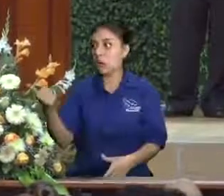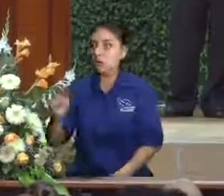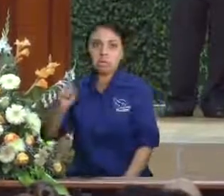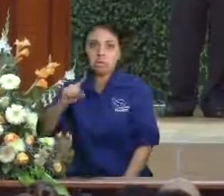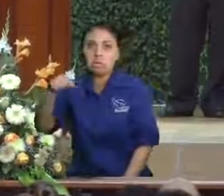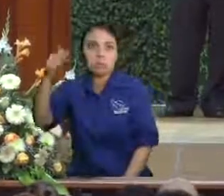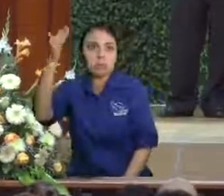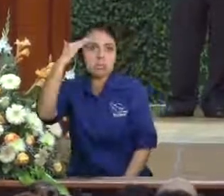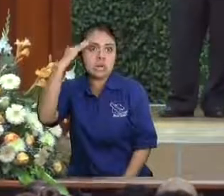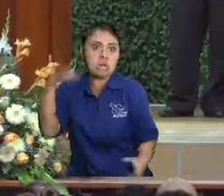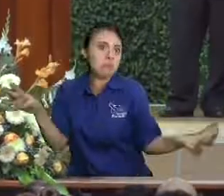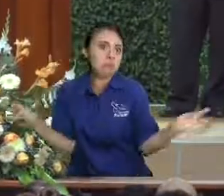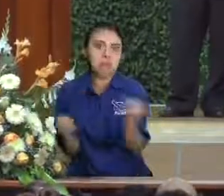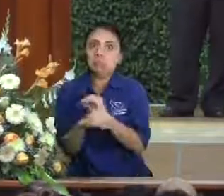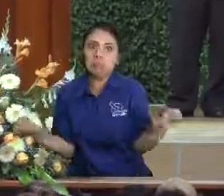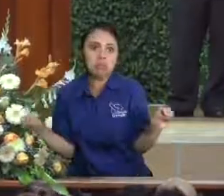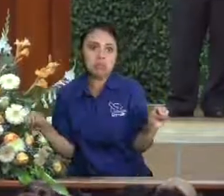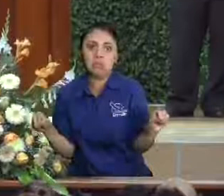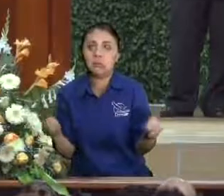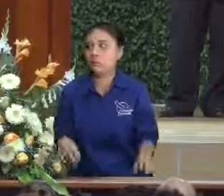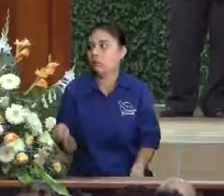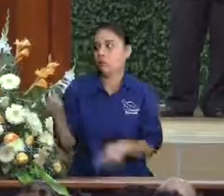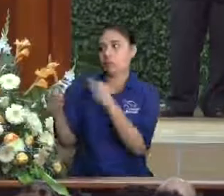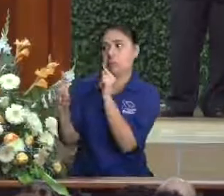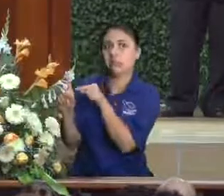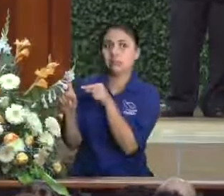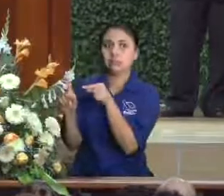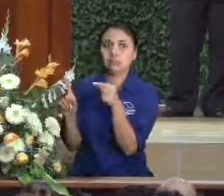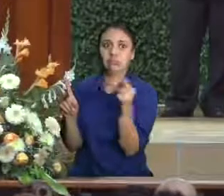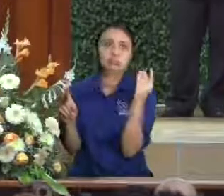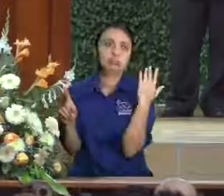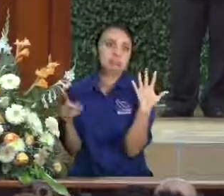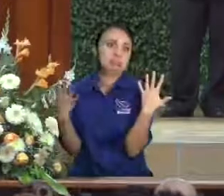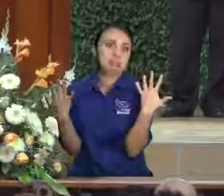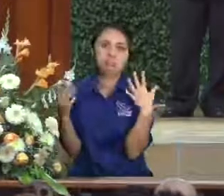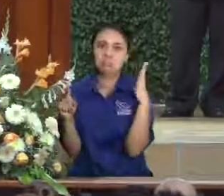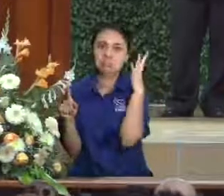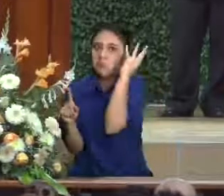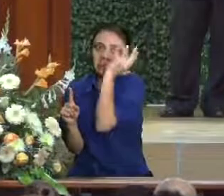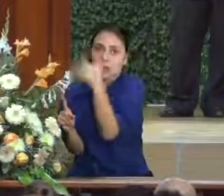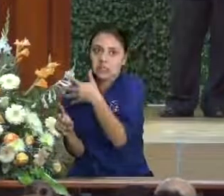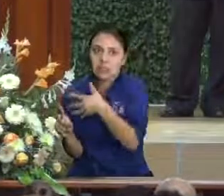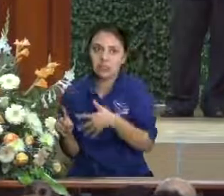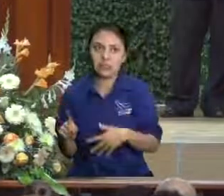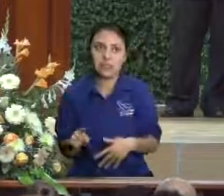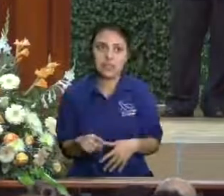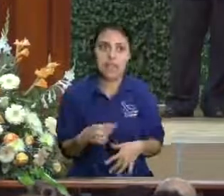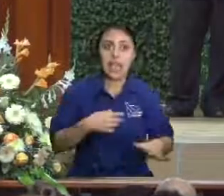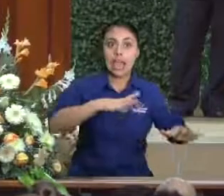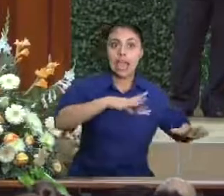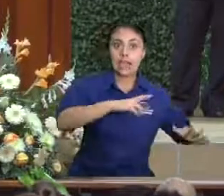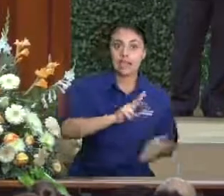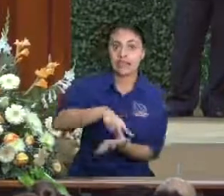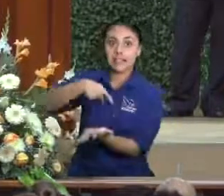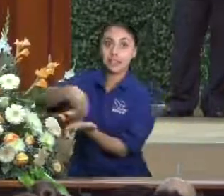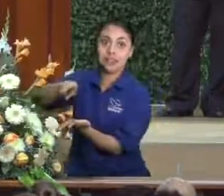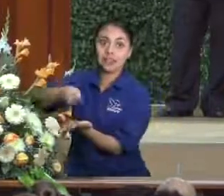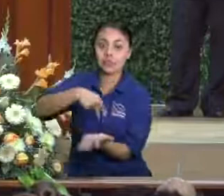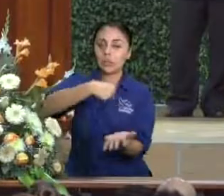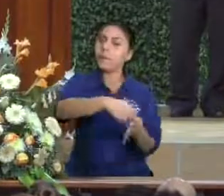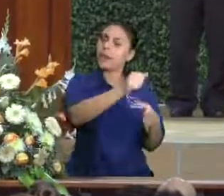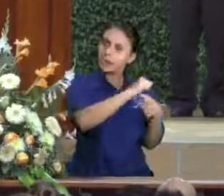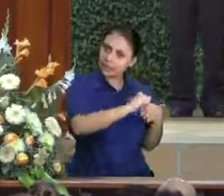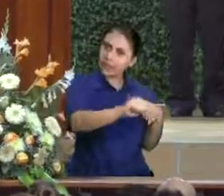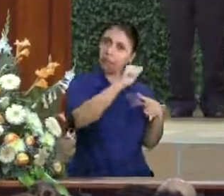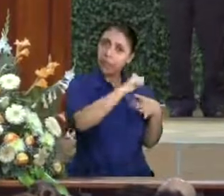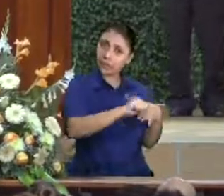Porque no, de veras, pues no es por molestar. Lo que pasa es que ellos saben, ese es su paso, no sé cómo le hacen y para allá y para... Lo han